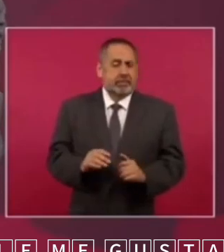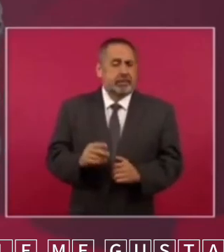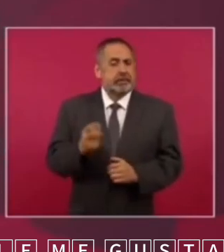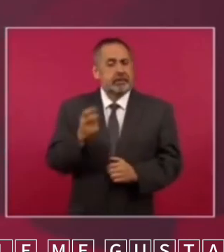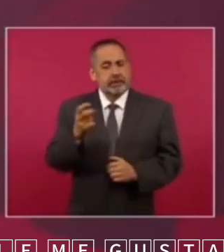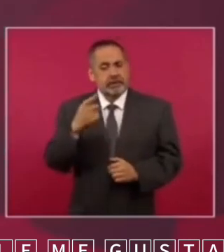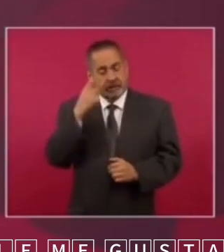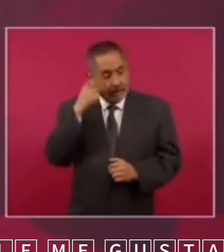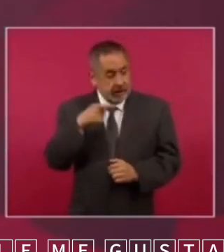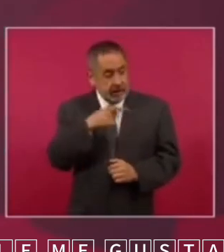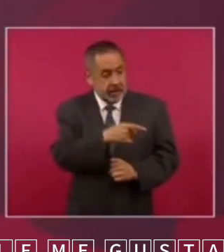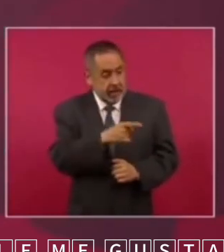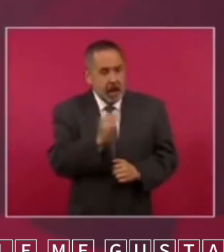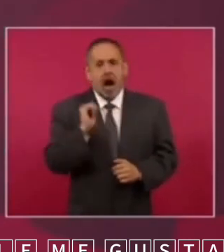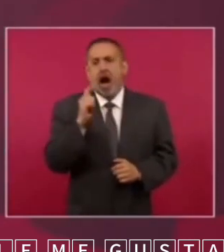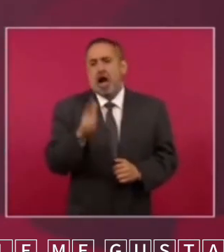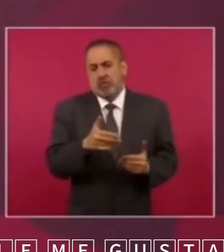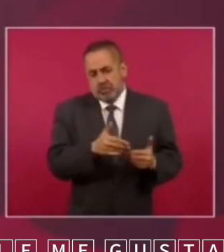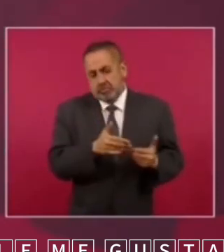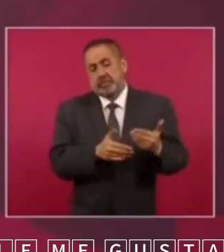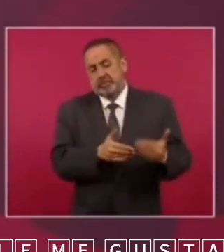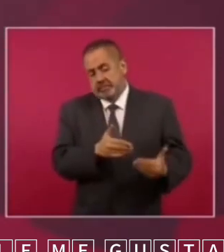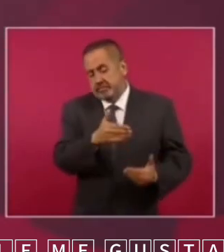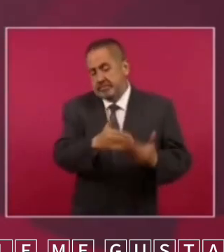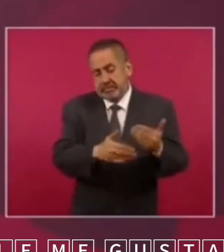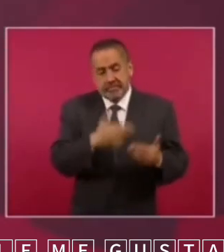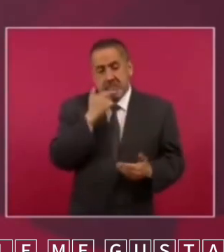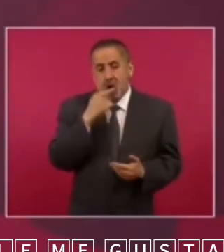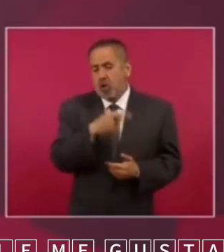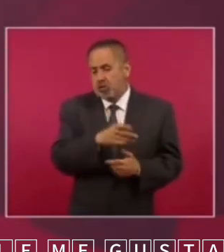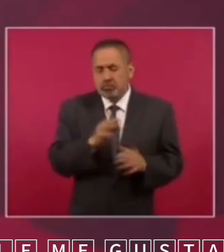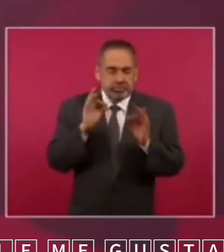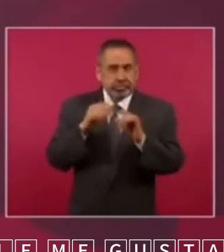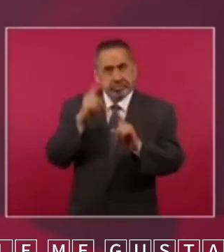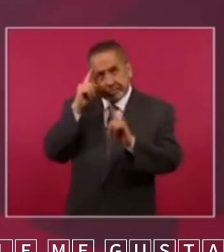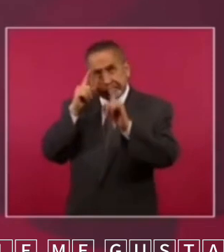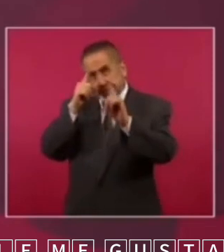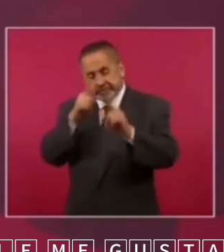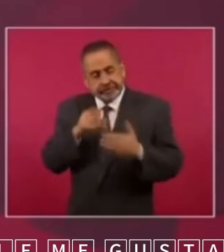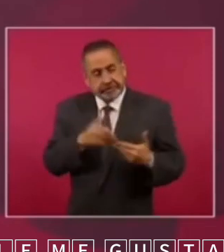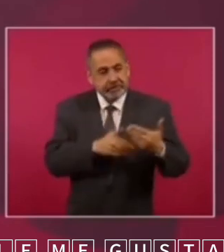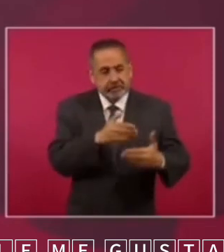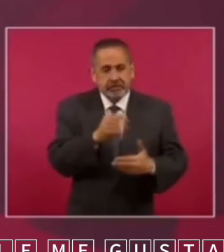Entonces, ya es un avance en ese propósito.